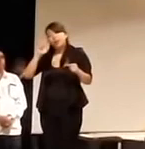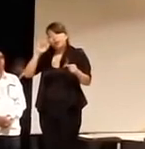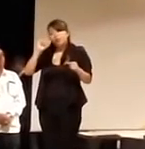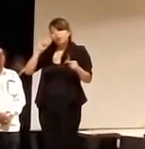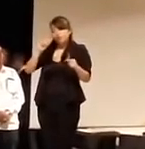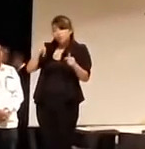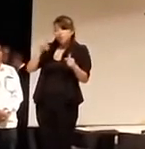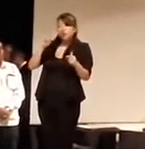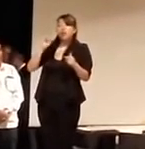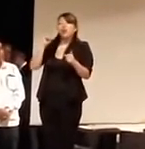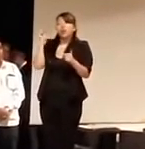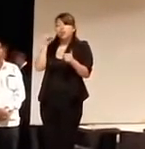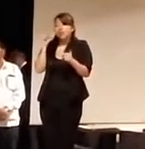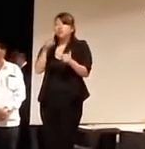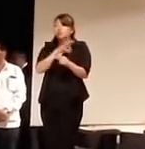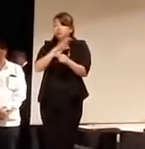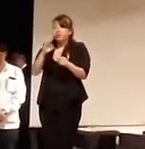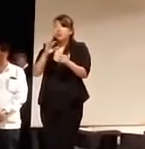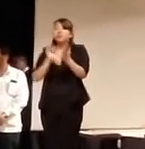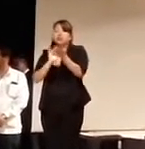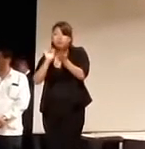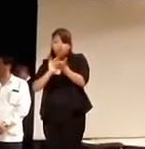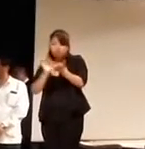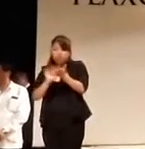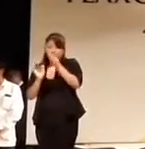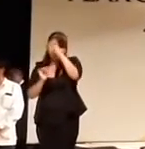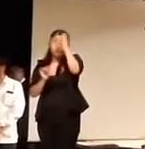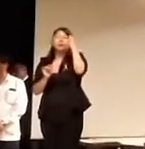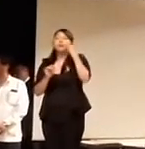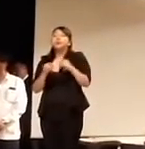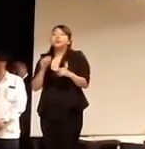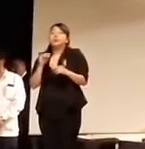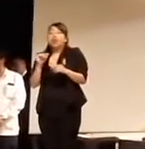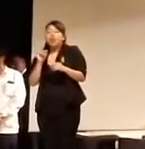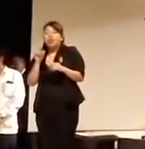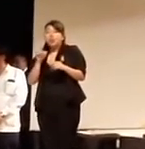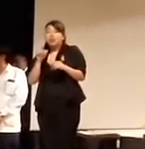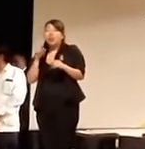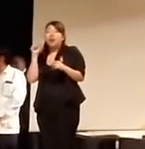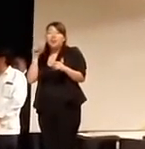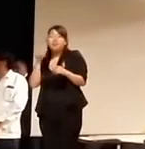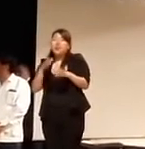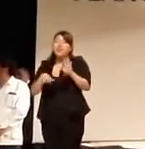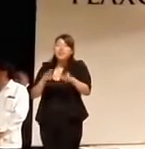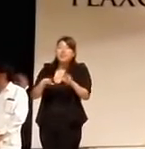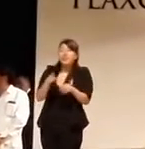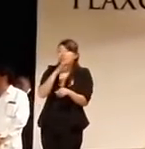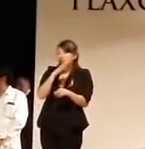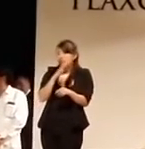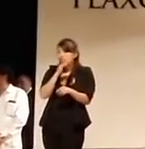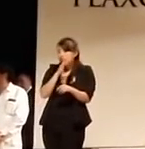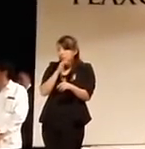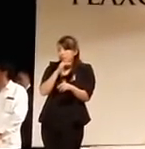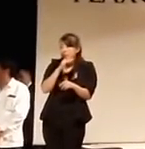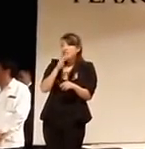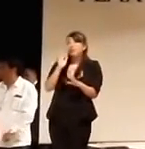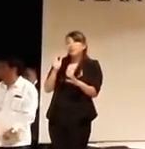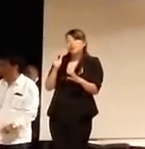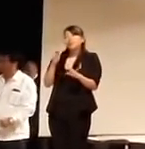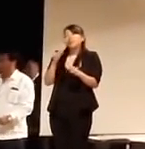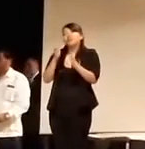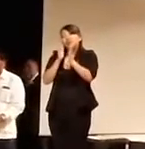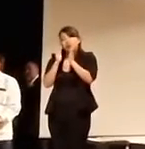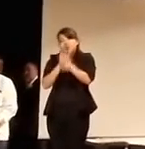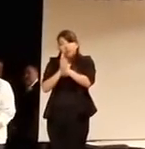hechos, ni se encuentran incorporadas a la NUYES, ni tienen autonomía curricular. Es como pedir que